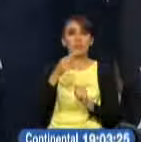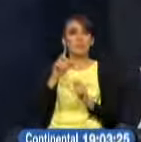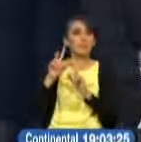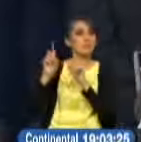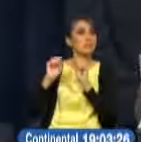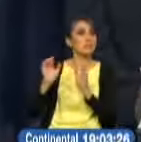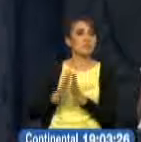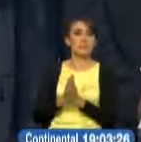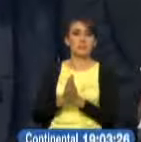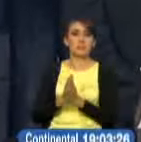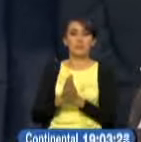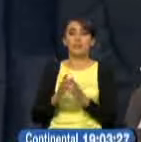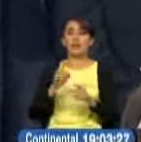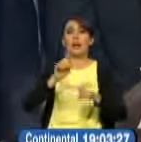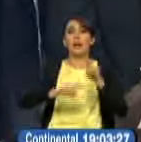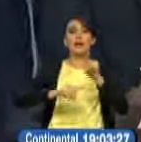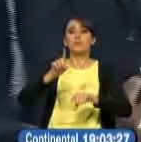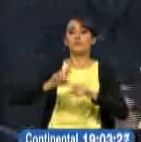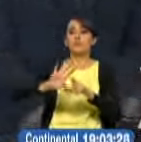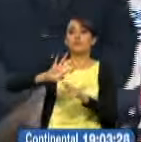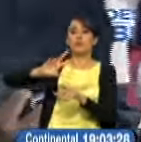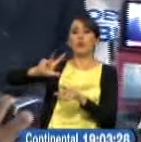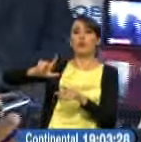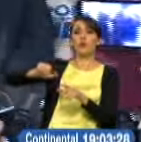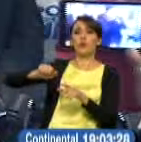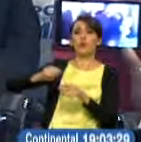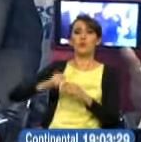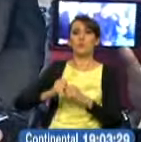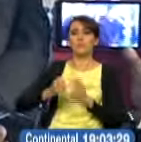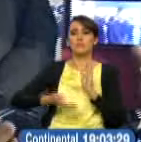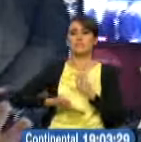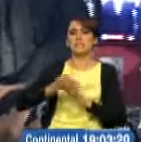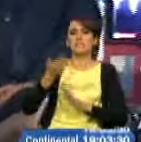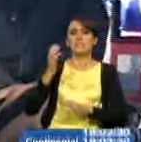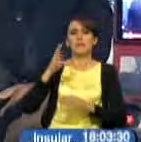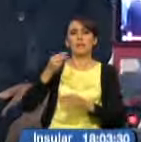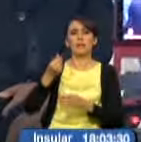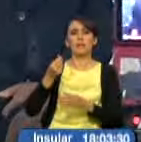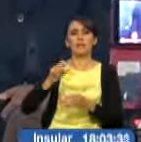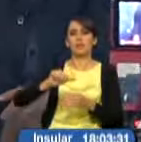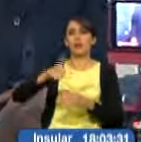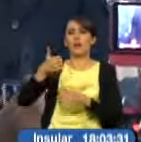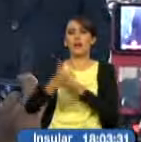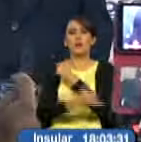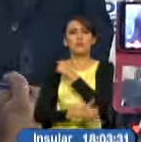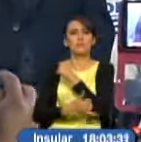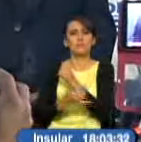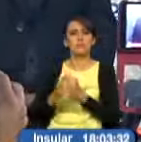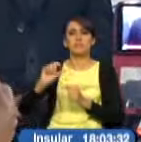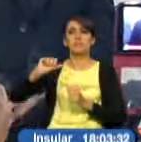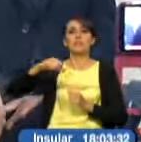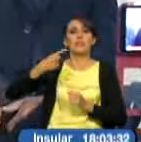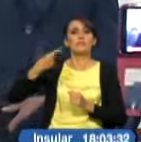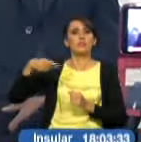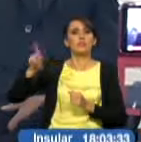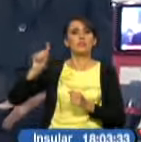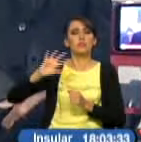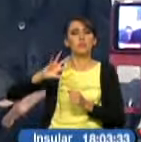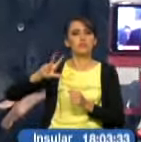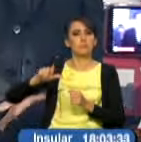Por aquellos corruptos que se llevan el dinero del Ecuador a depositarlo en